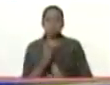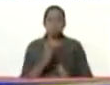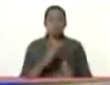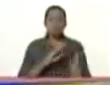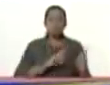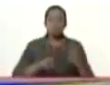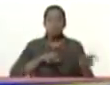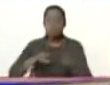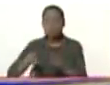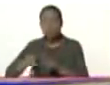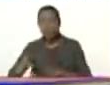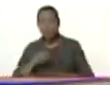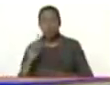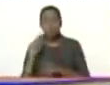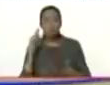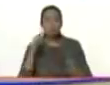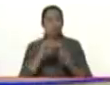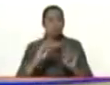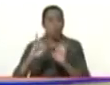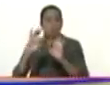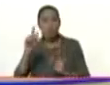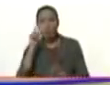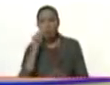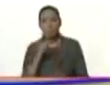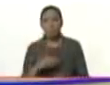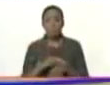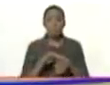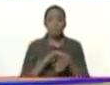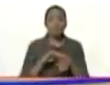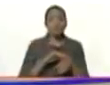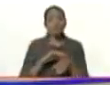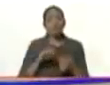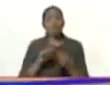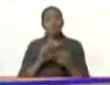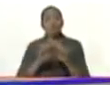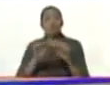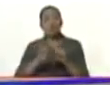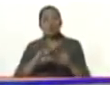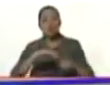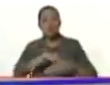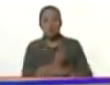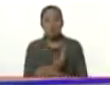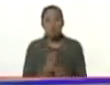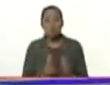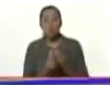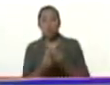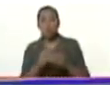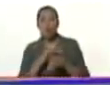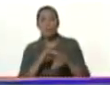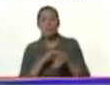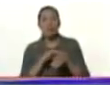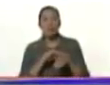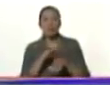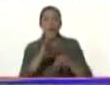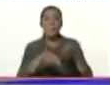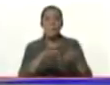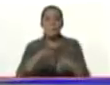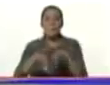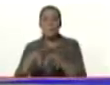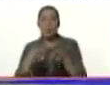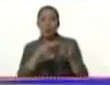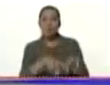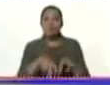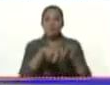Coordine directamente, compañero ministro César Trompi, con el ministro de Agricultura